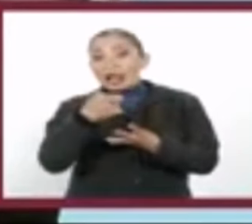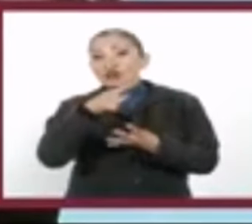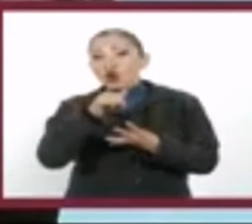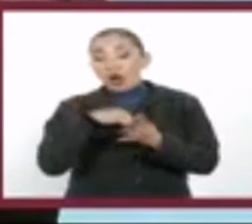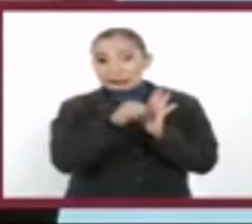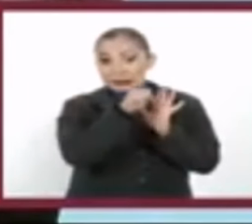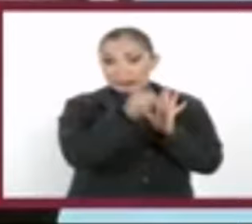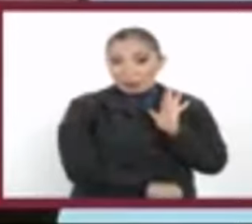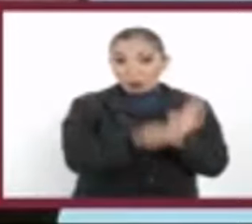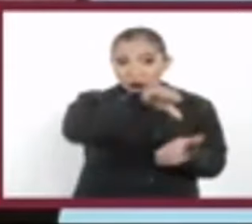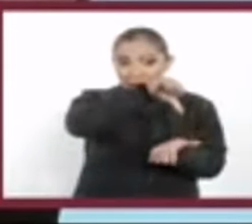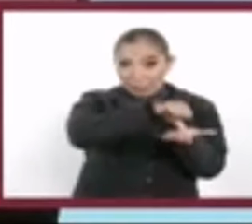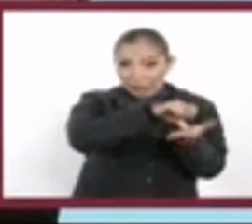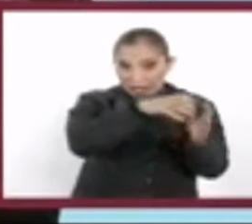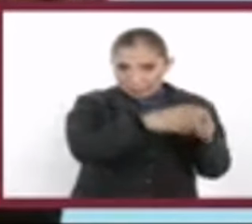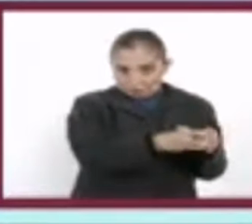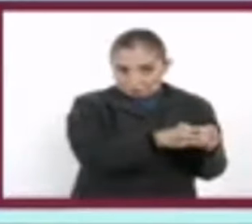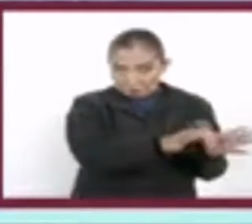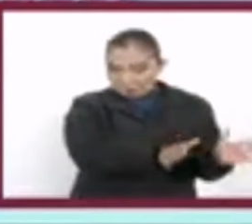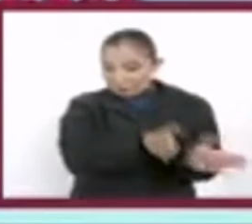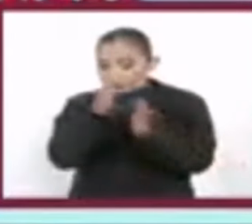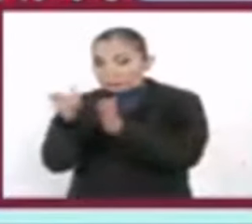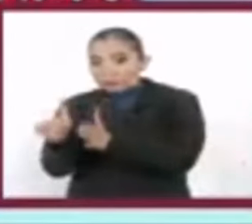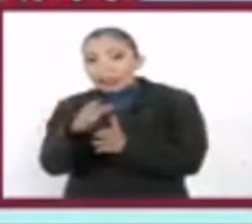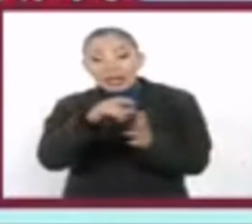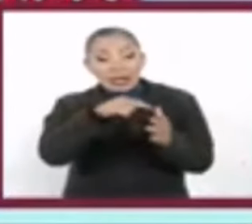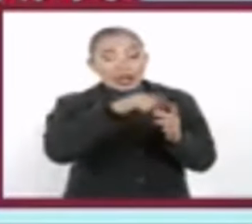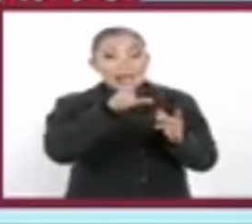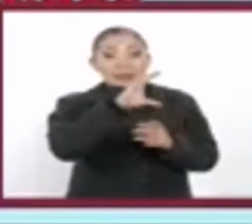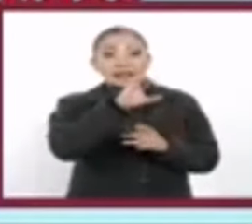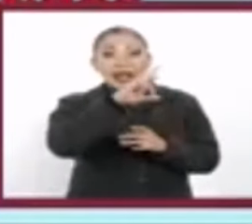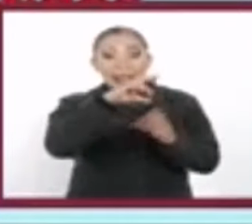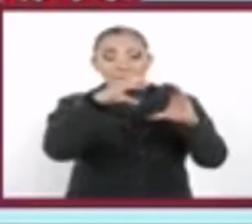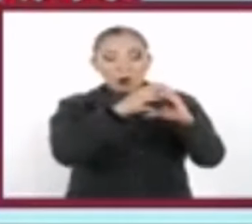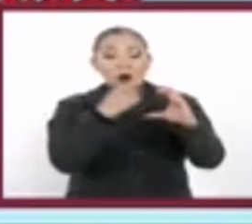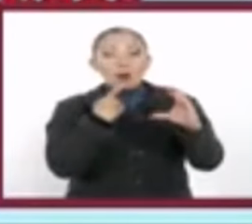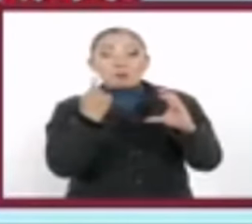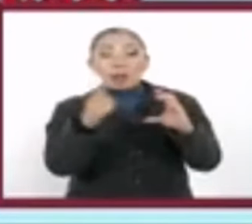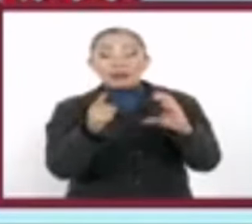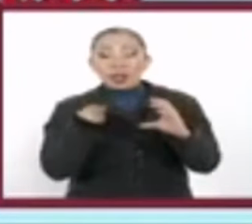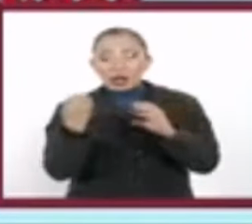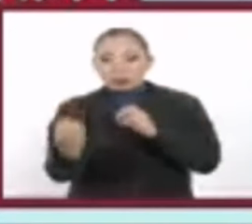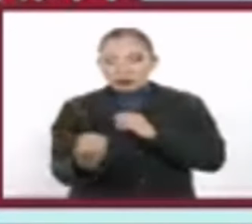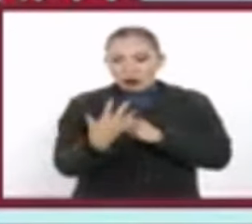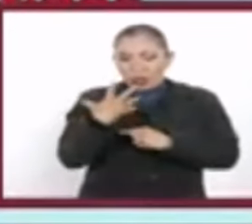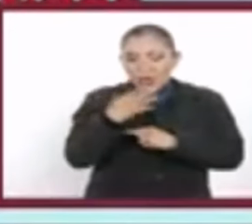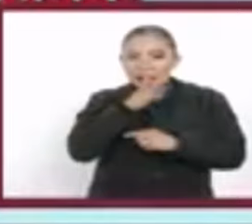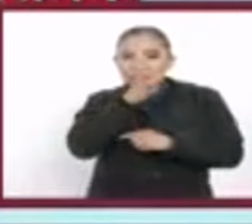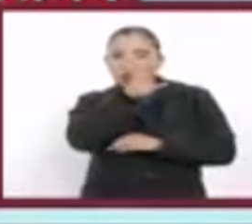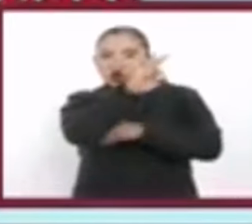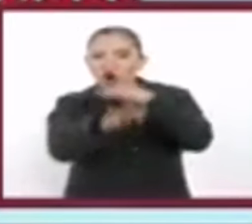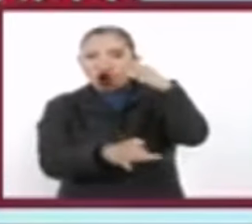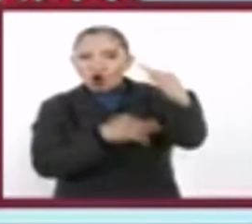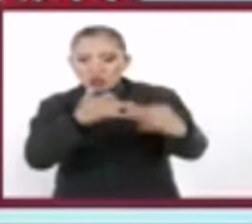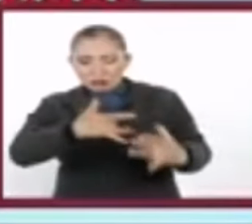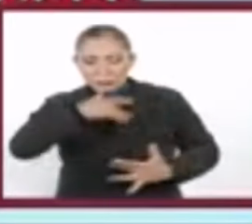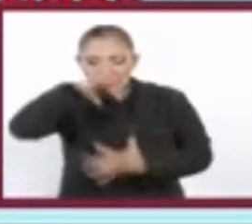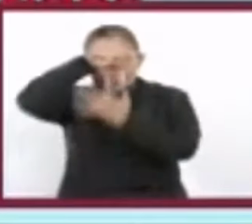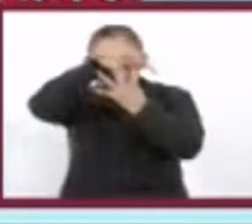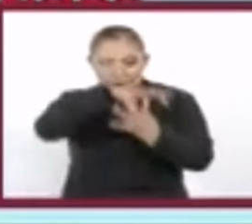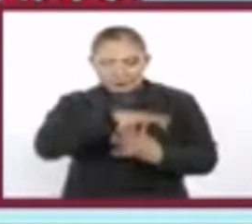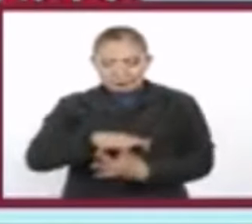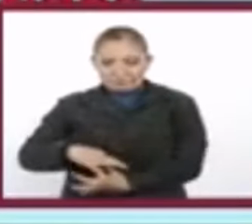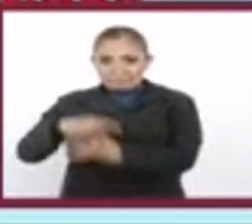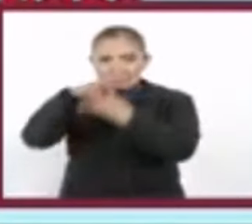parte del sistema nervioso central. El cerebro recibe, ordena y da respuesta a todos los